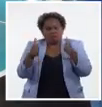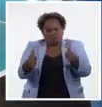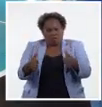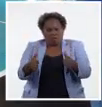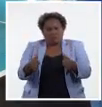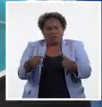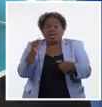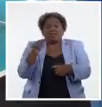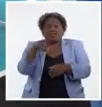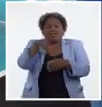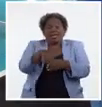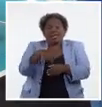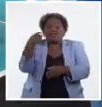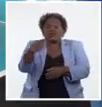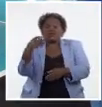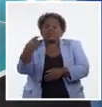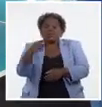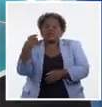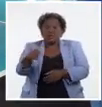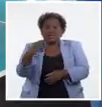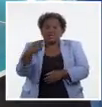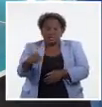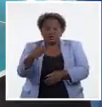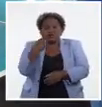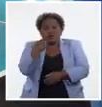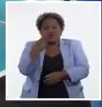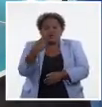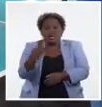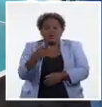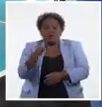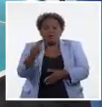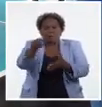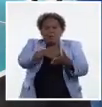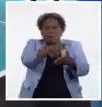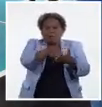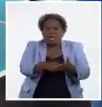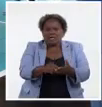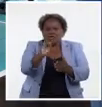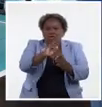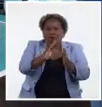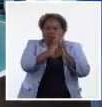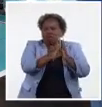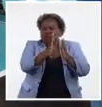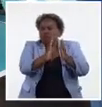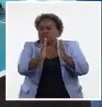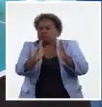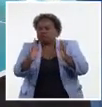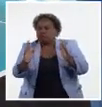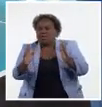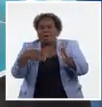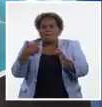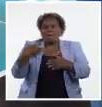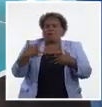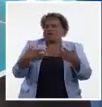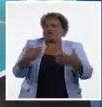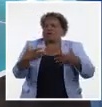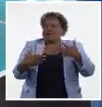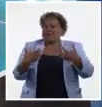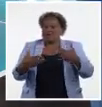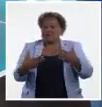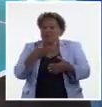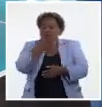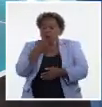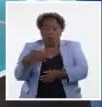mismos entrenamientos se vuelve muy estratégico la planificación. O sea, para lograr mantener motivados un grupo de atletas tan